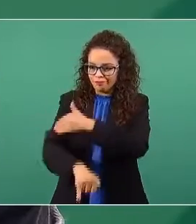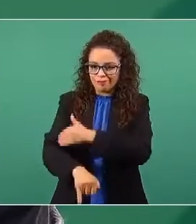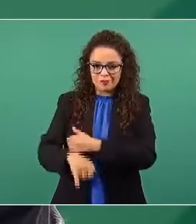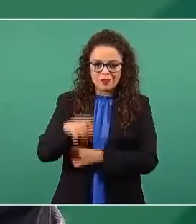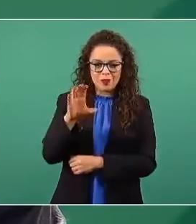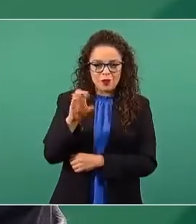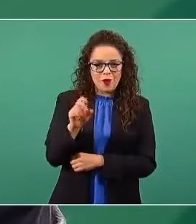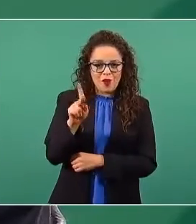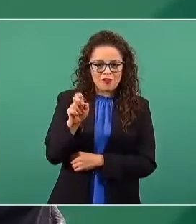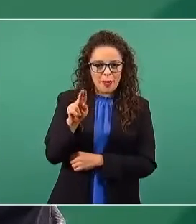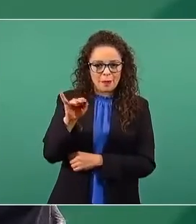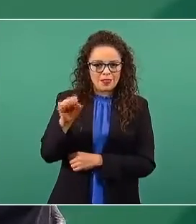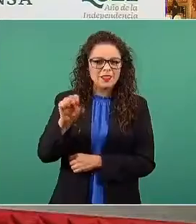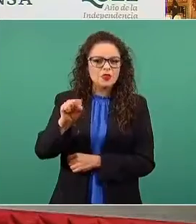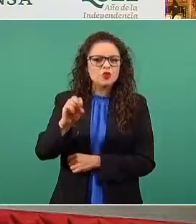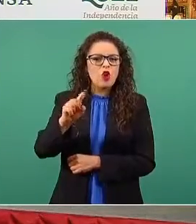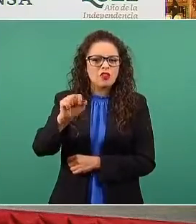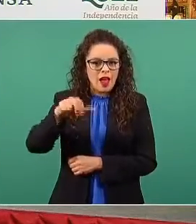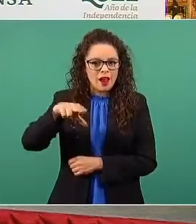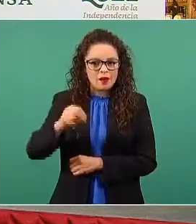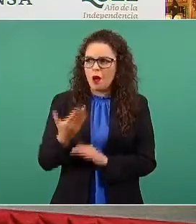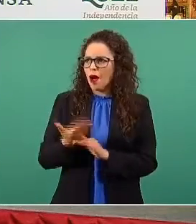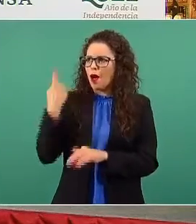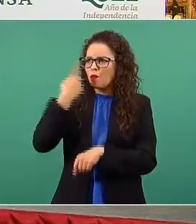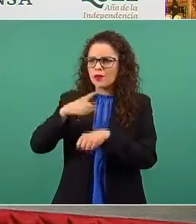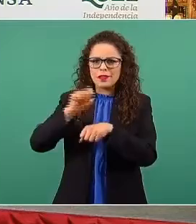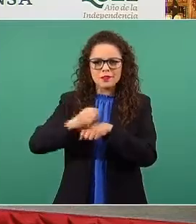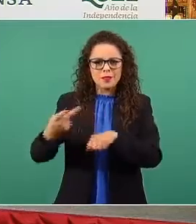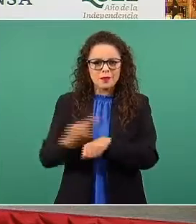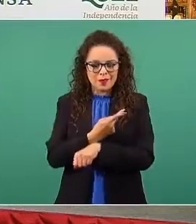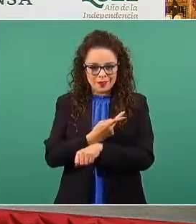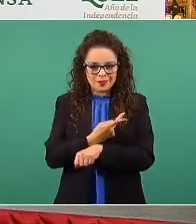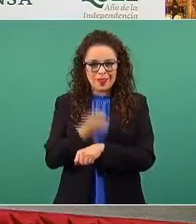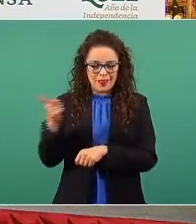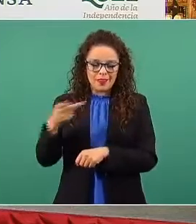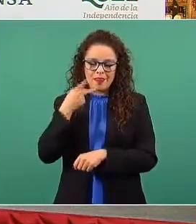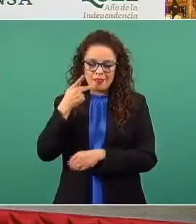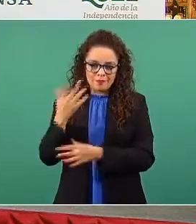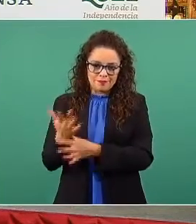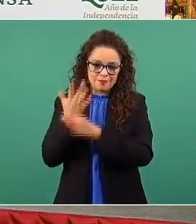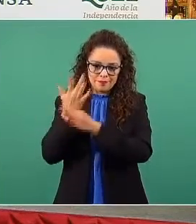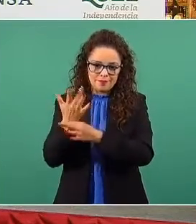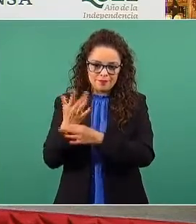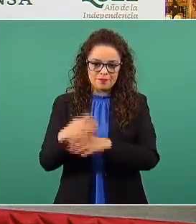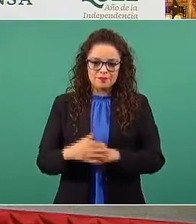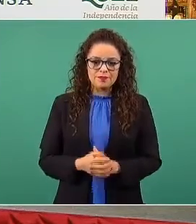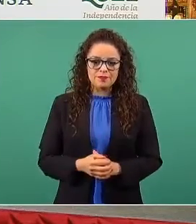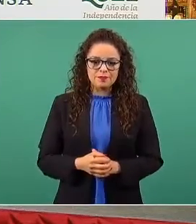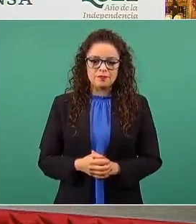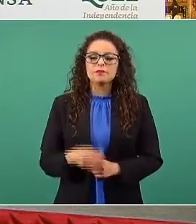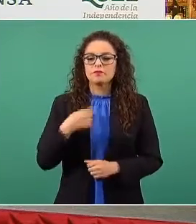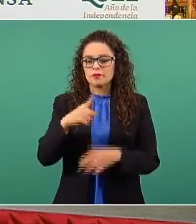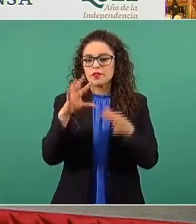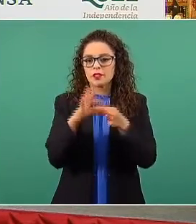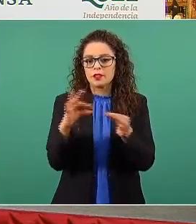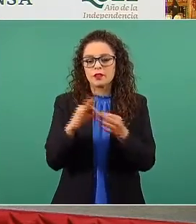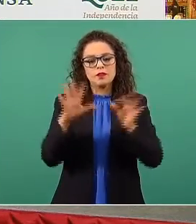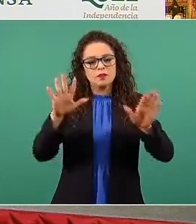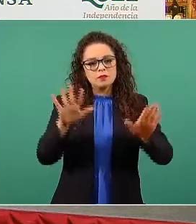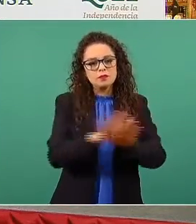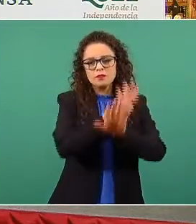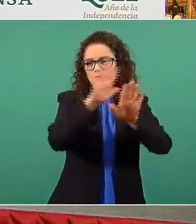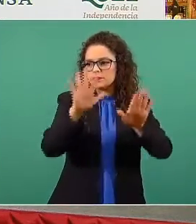mencionó la semana pasada que estuvimos con él presentando los cambios estructurales